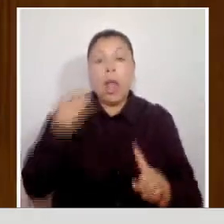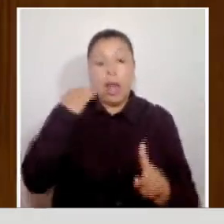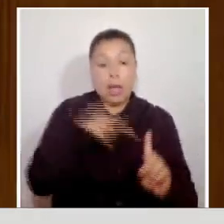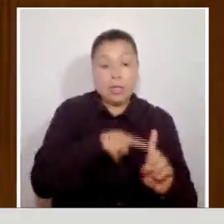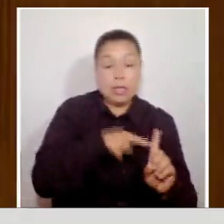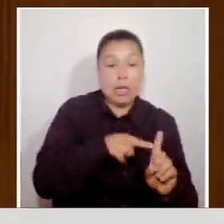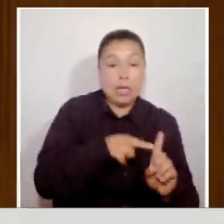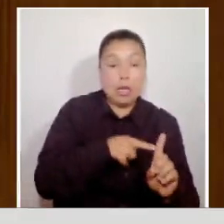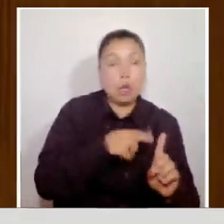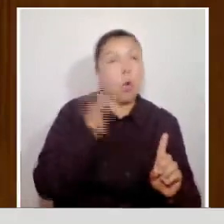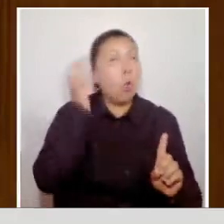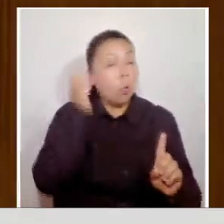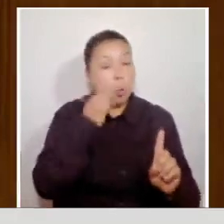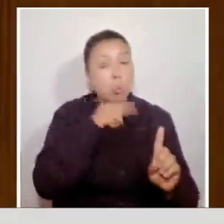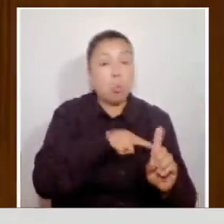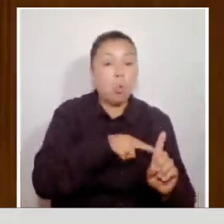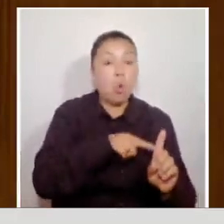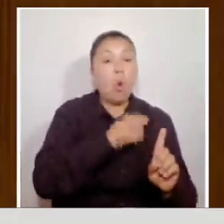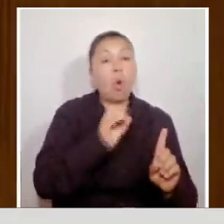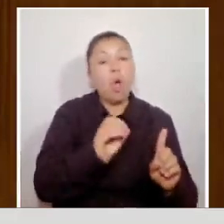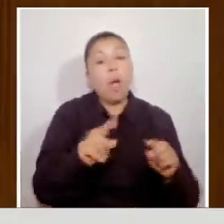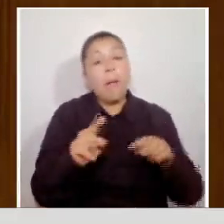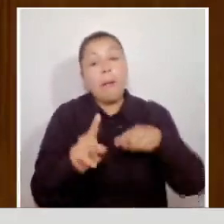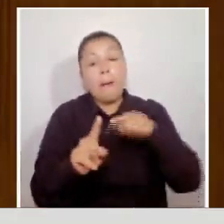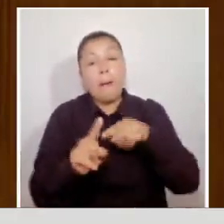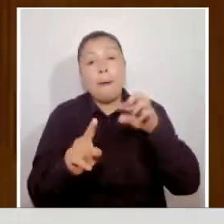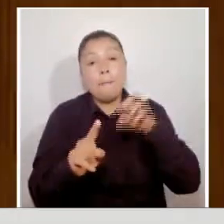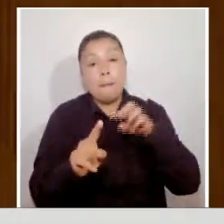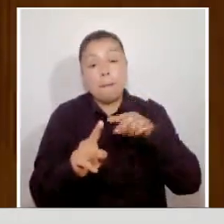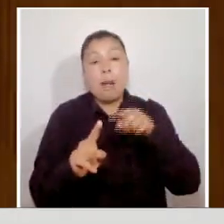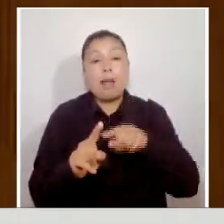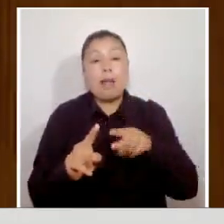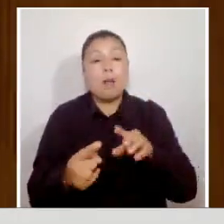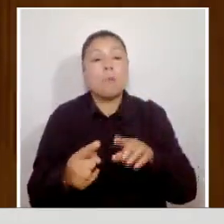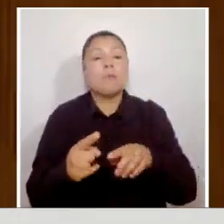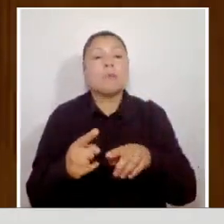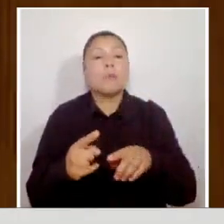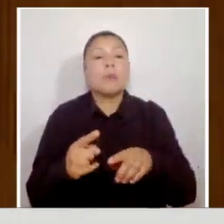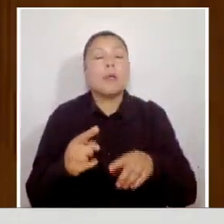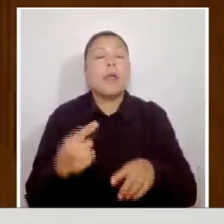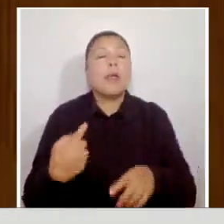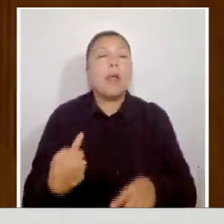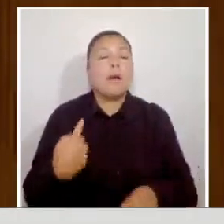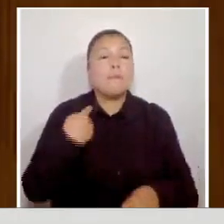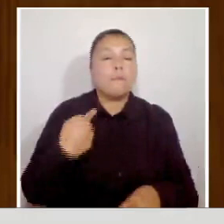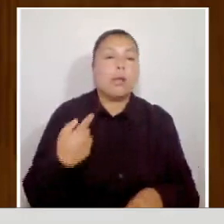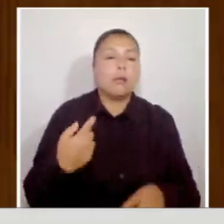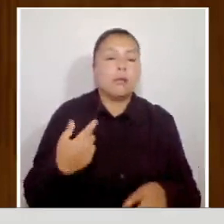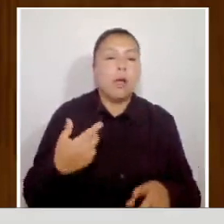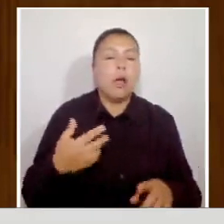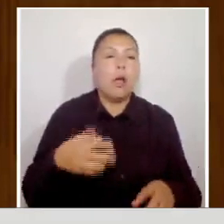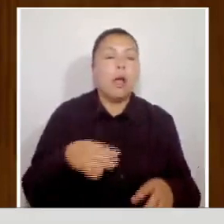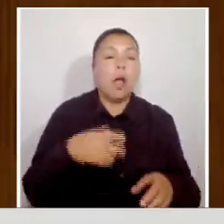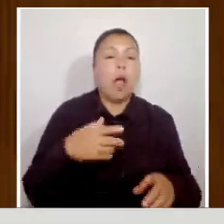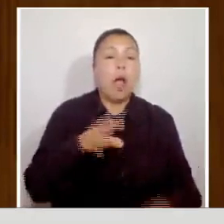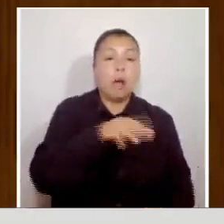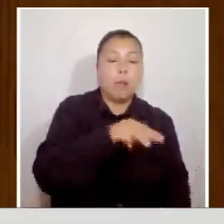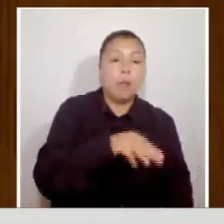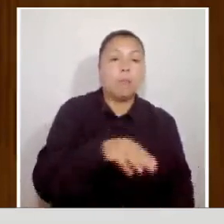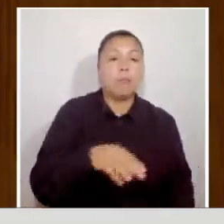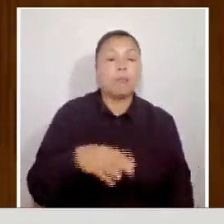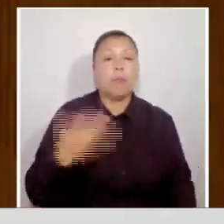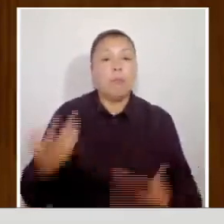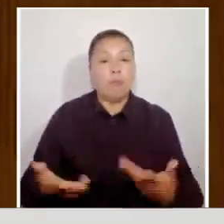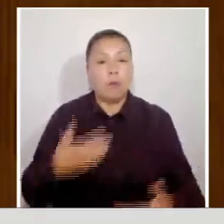la menor y el progenitor que comete la conducta discusión del proyecto de ley tras escuchar a los